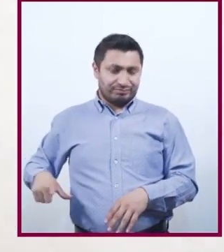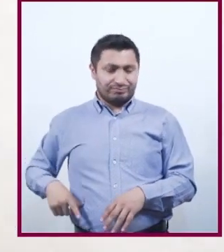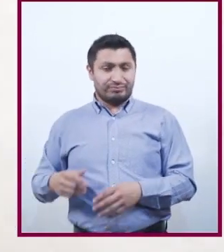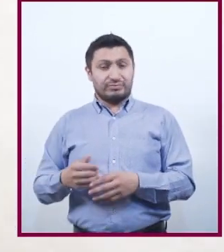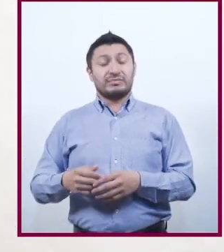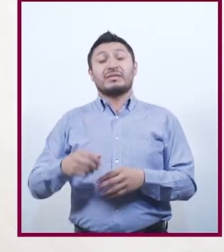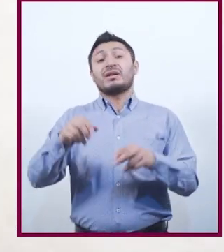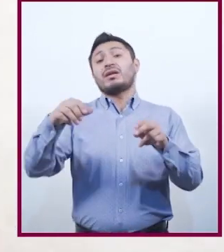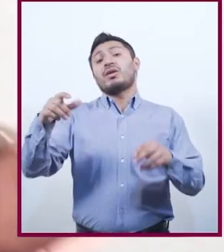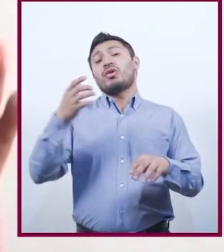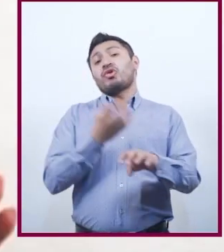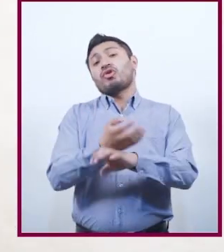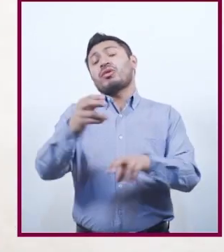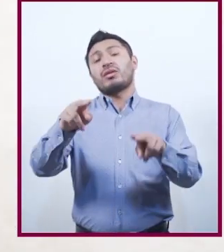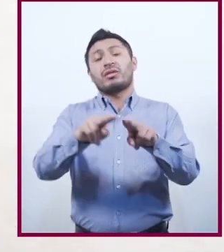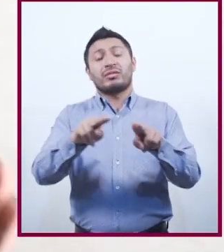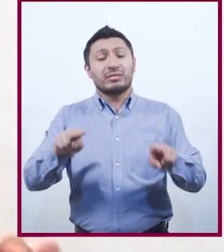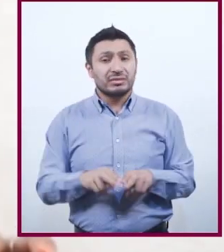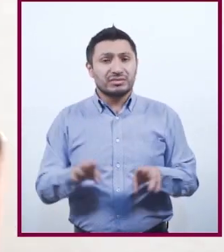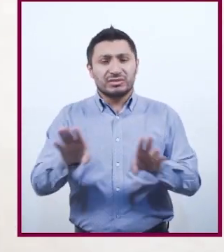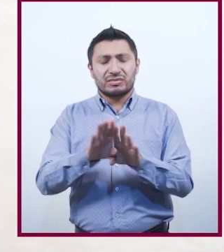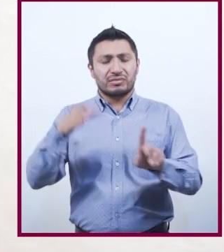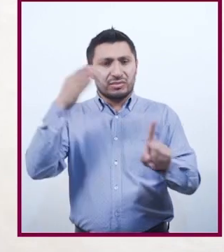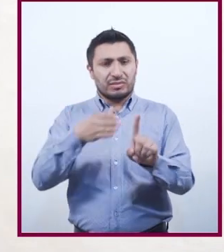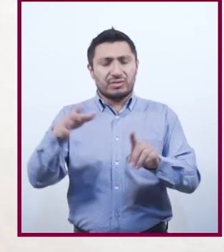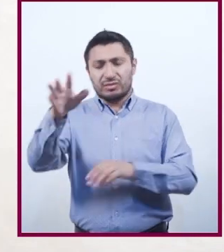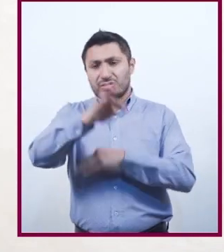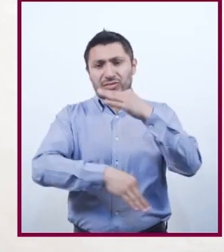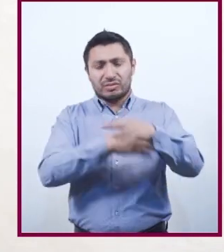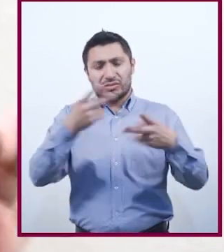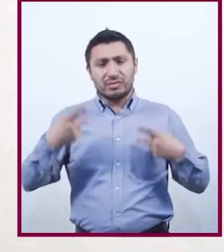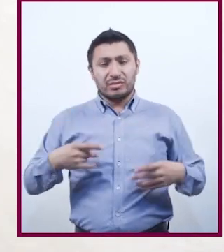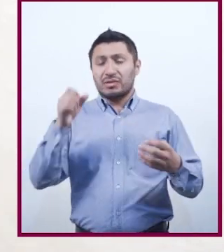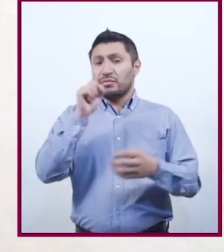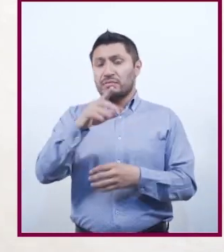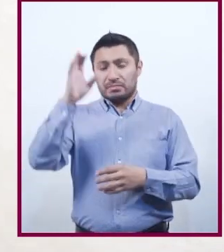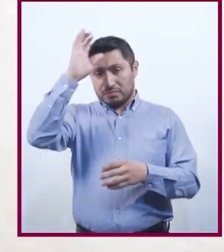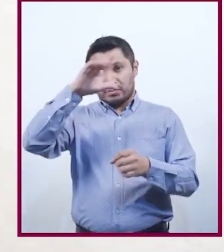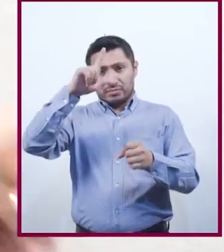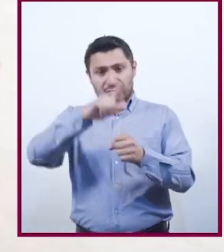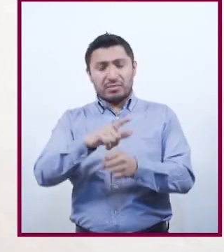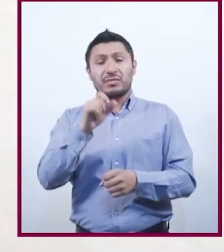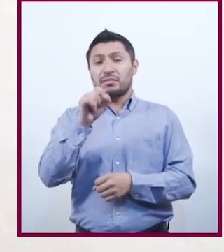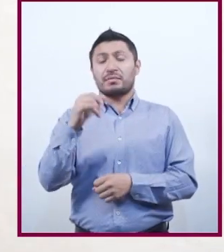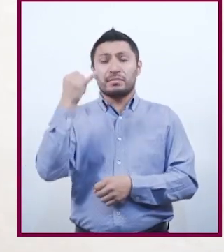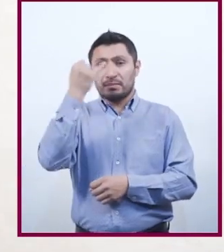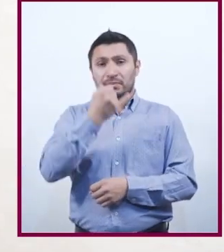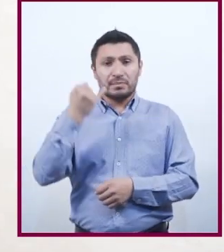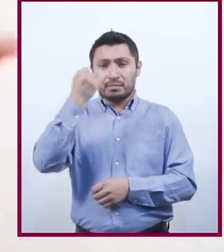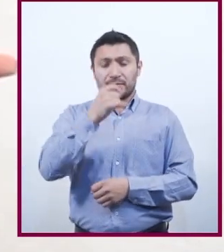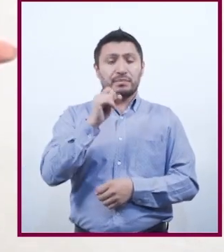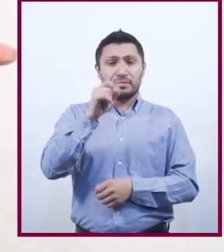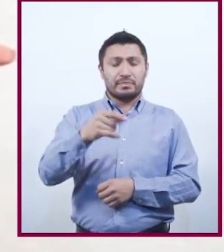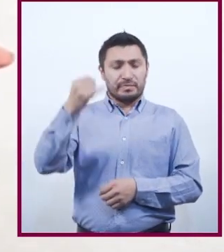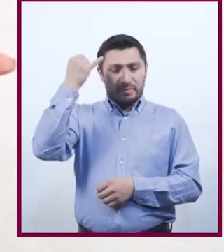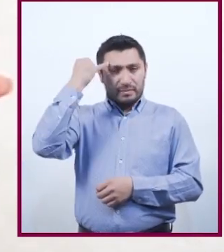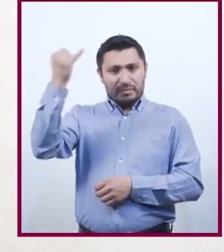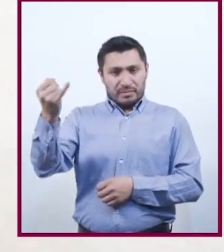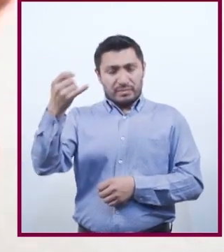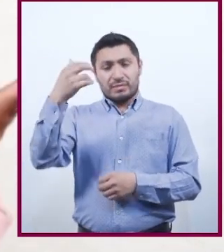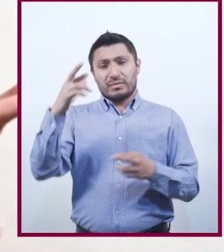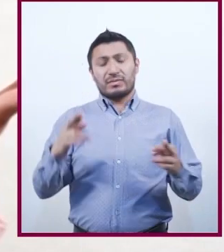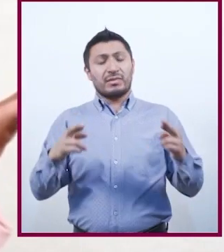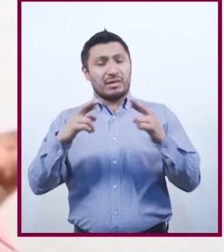Los estados nacionales buscaron homogeneizar a la población bajo una misma cultura, una misma lengua, una misma